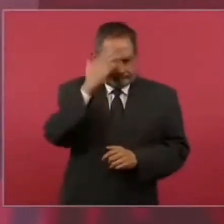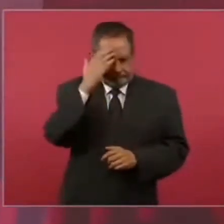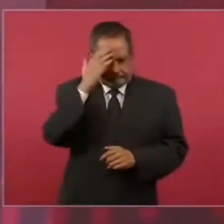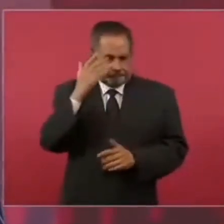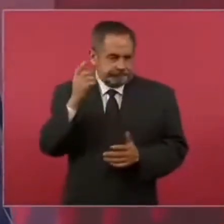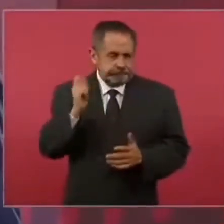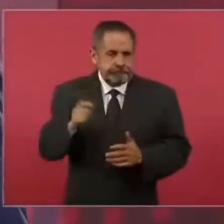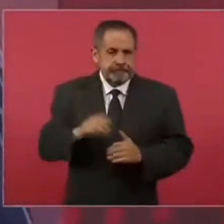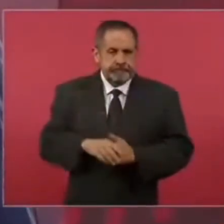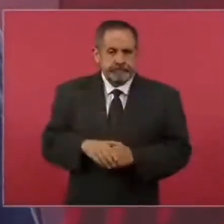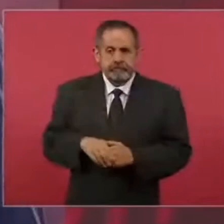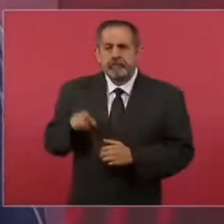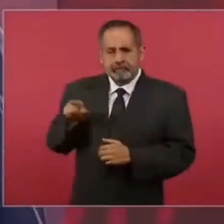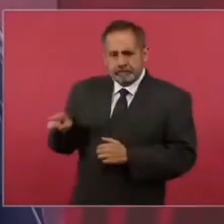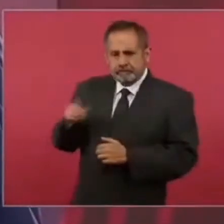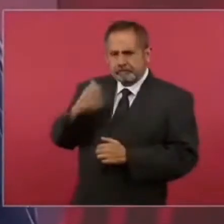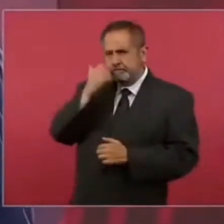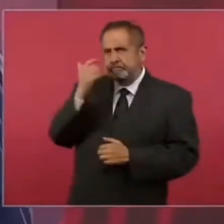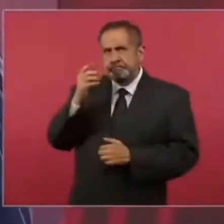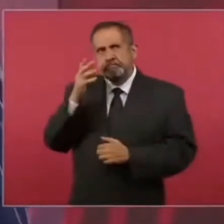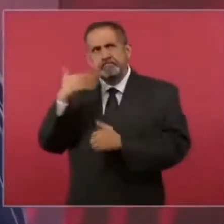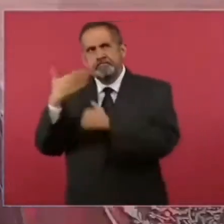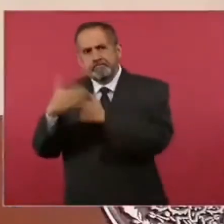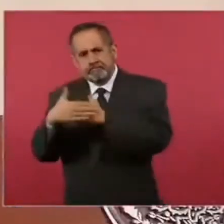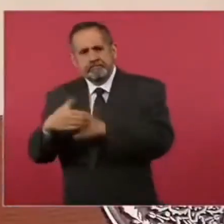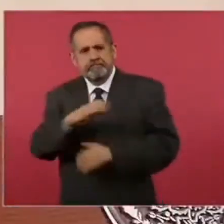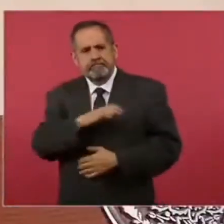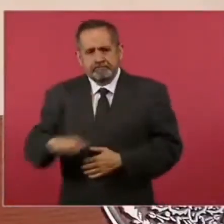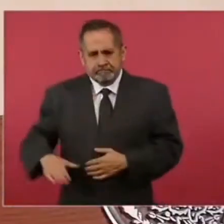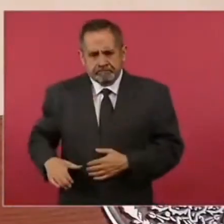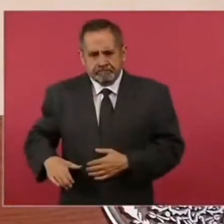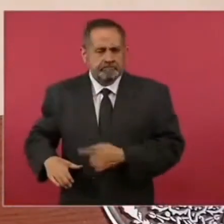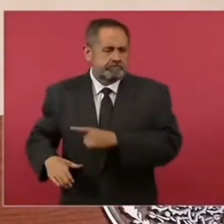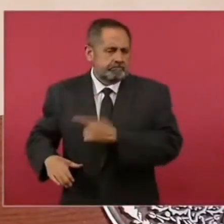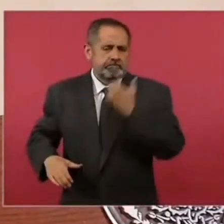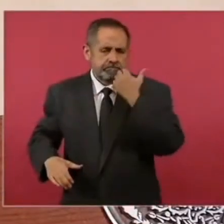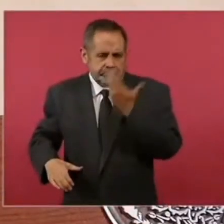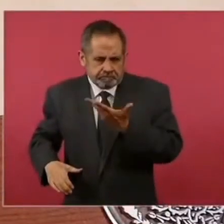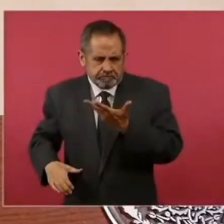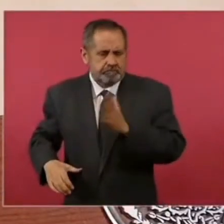público, él aspira a ser candidato